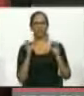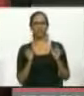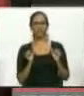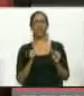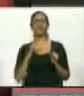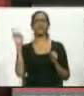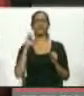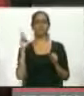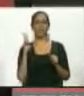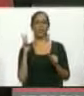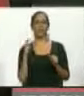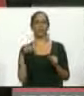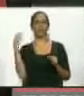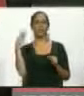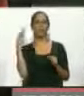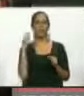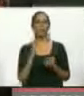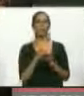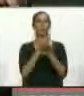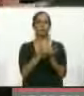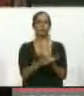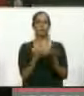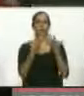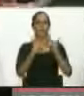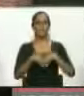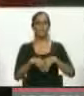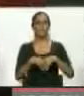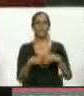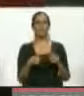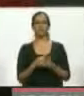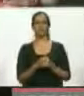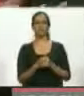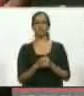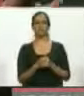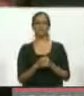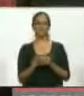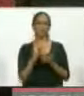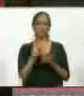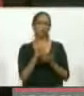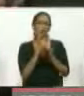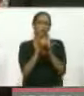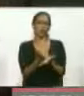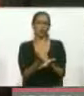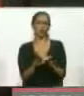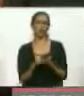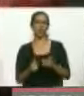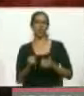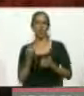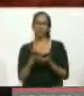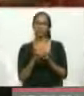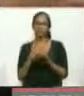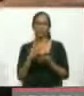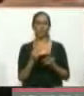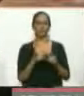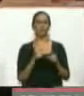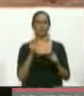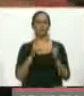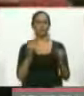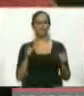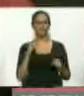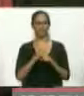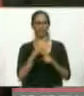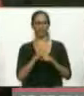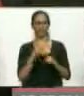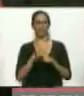venezolano en colombia ayudo a una empresa se llama pacific rubiales dijo ayudó ayudó no pero toda esa gente que trabajó